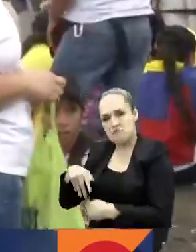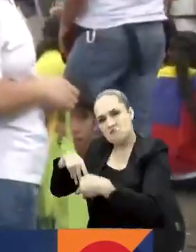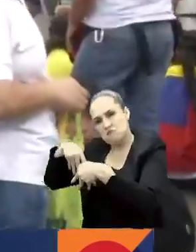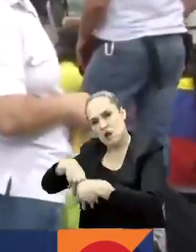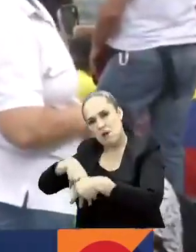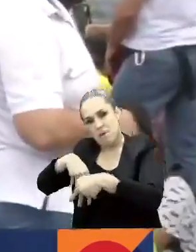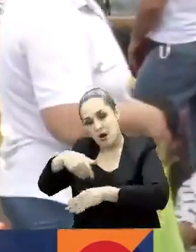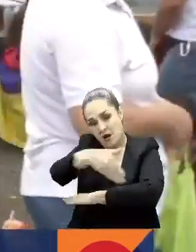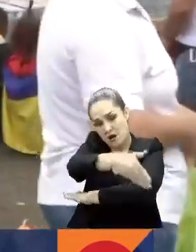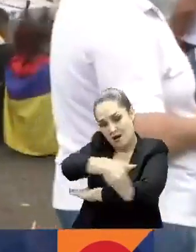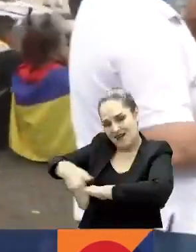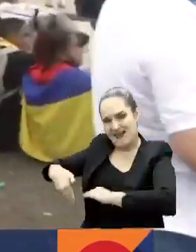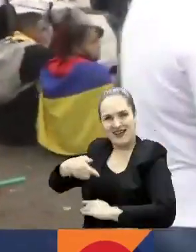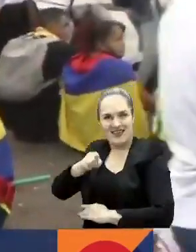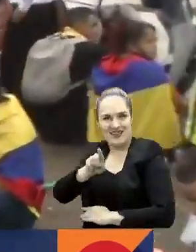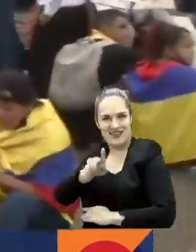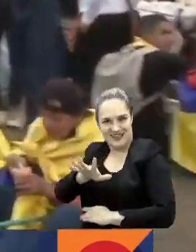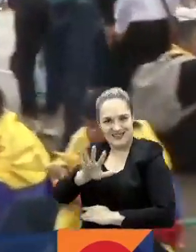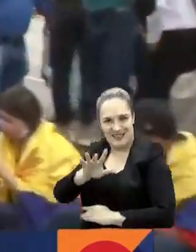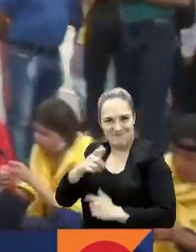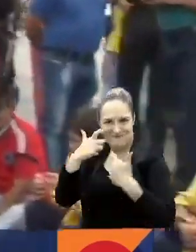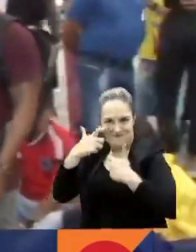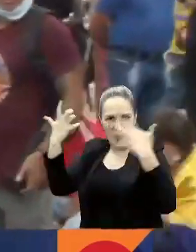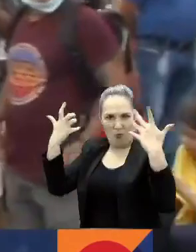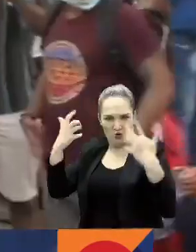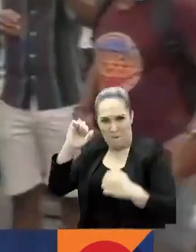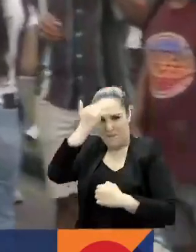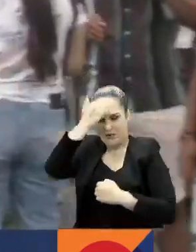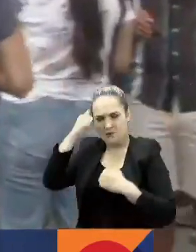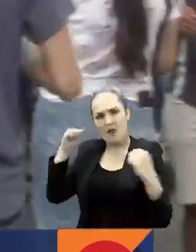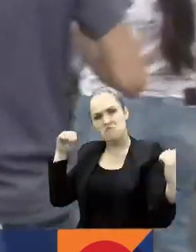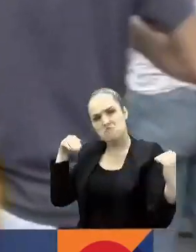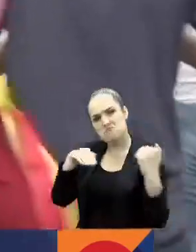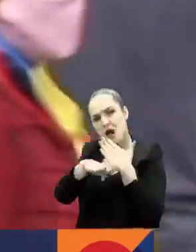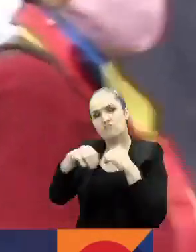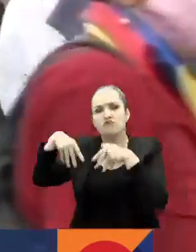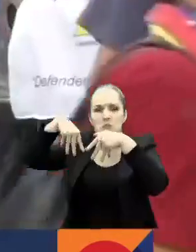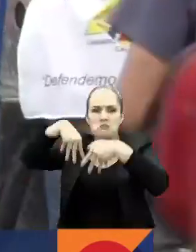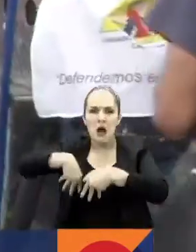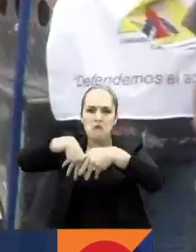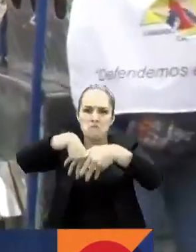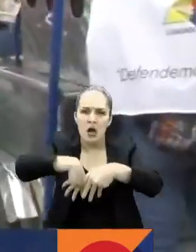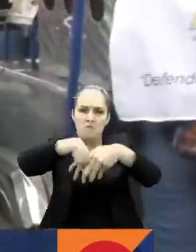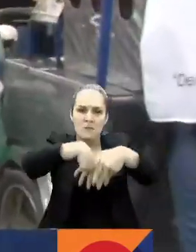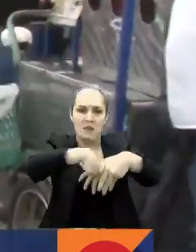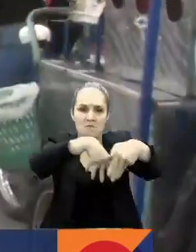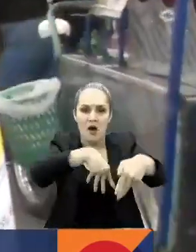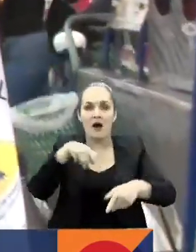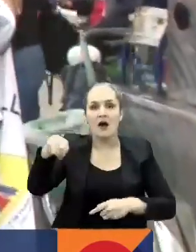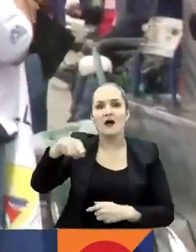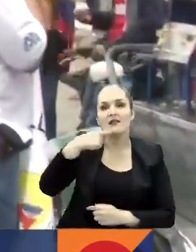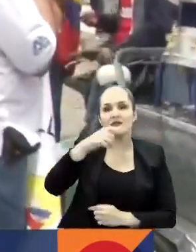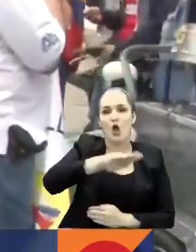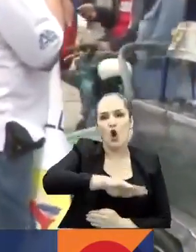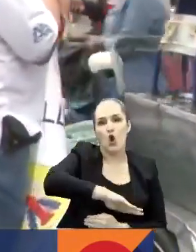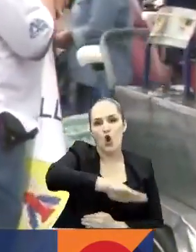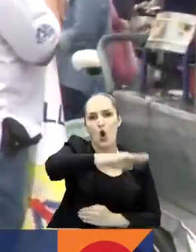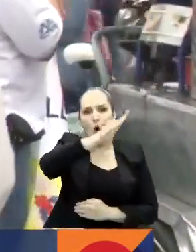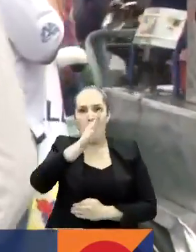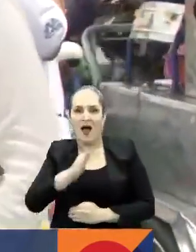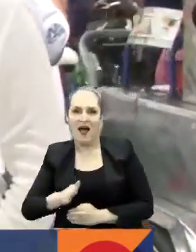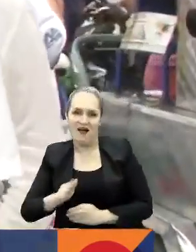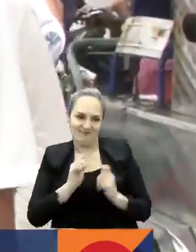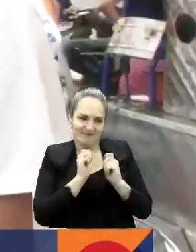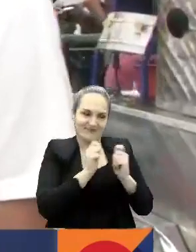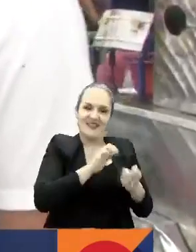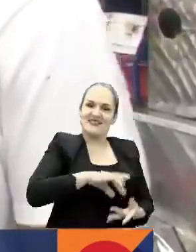Quinta, la tradicional, se ha concentrado en varios puntos de la ciudad. Esta es la Loma de la Dignidad, ubicada en el centro de la ciudad. ¿Cómo ha transcurrido